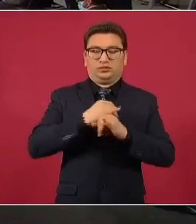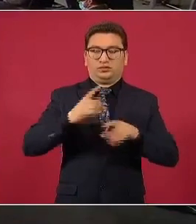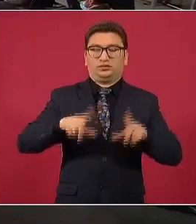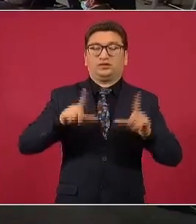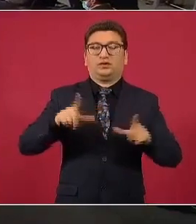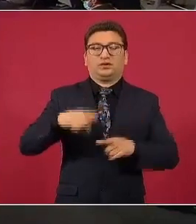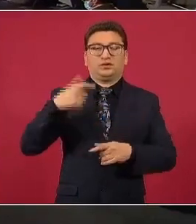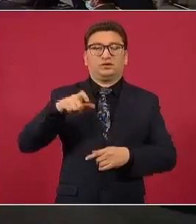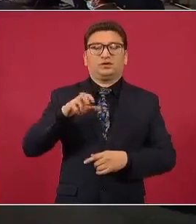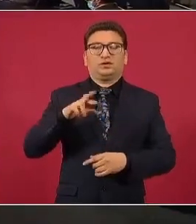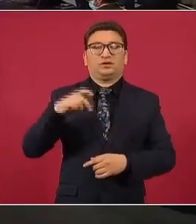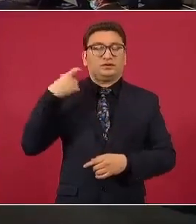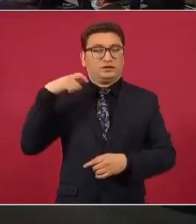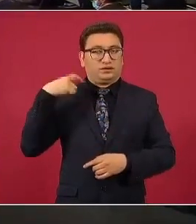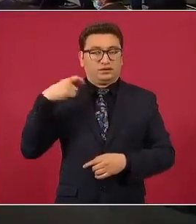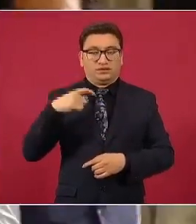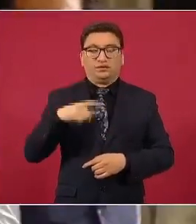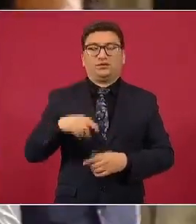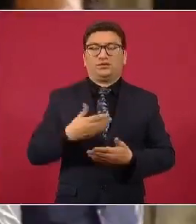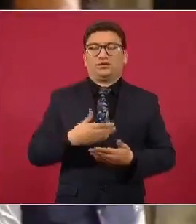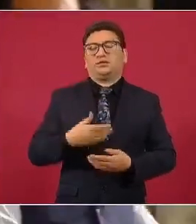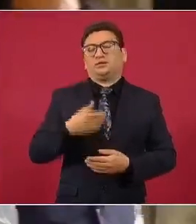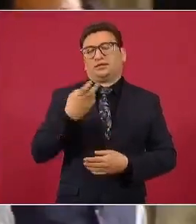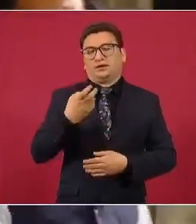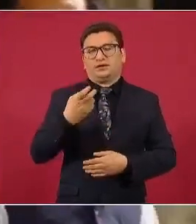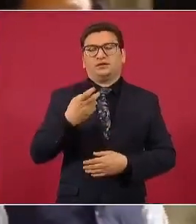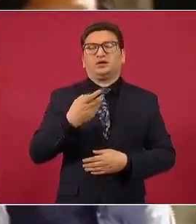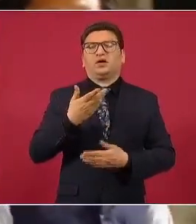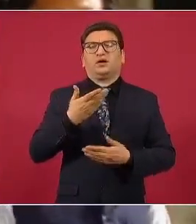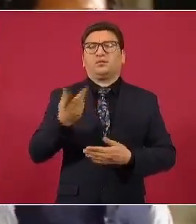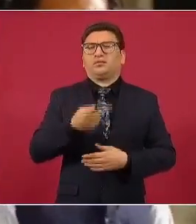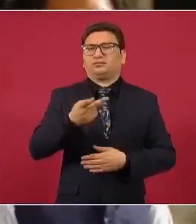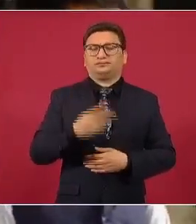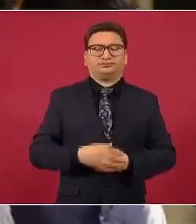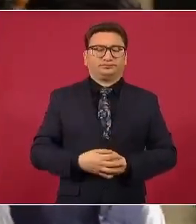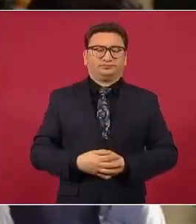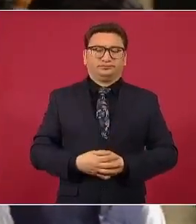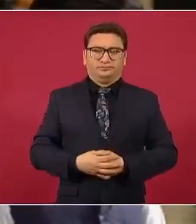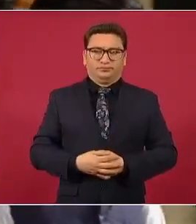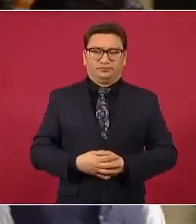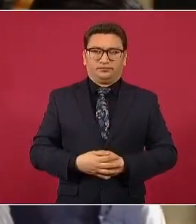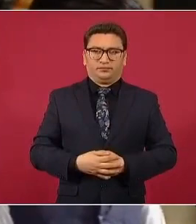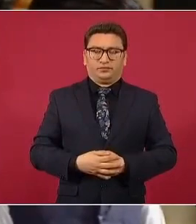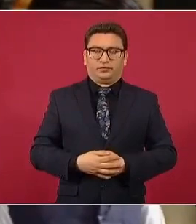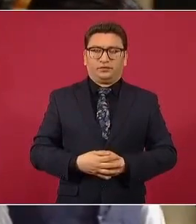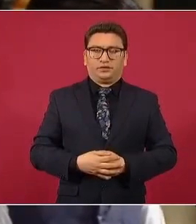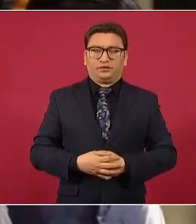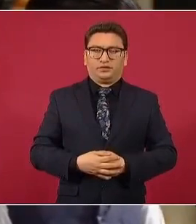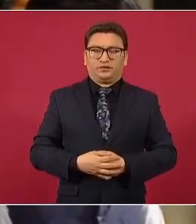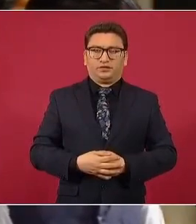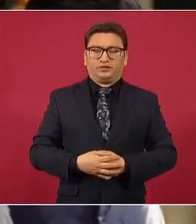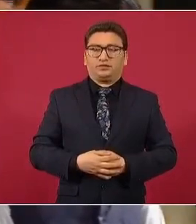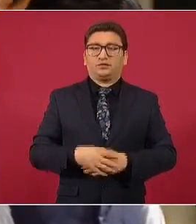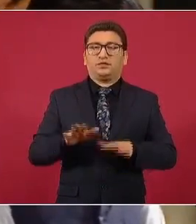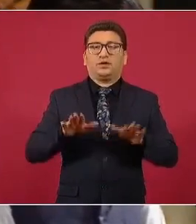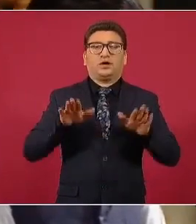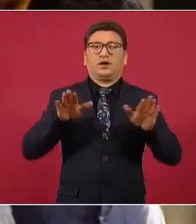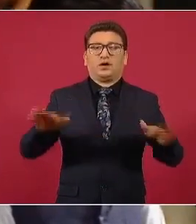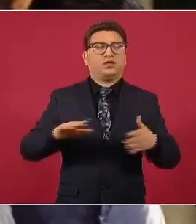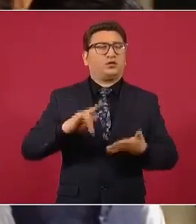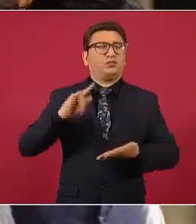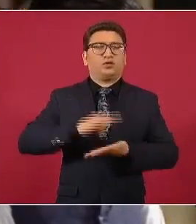es ahoraam.com. Señor presidente, ¿a qué obedeció el cambio de control de varios aeropuertos en el